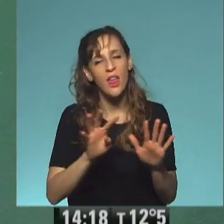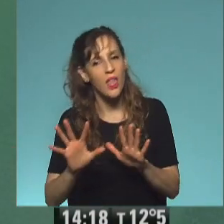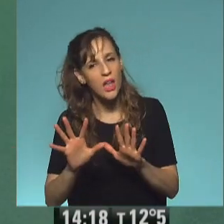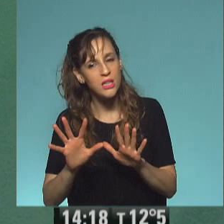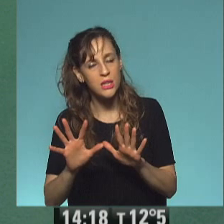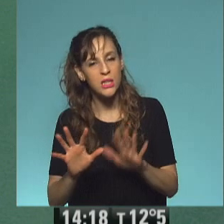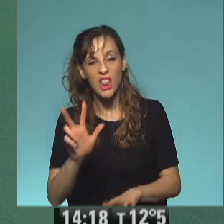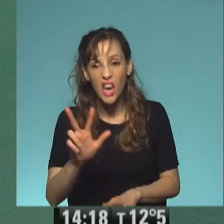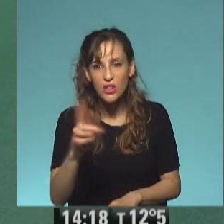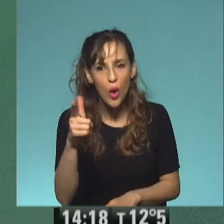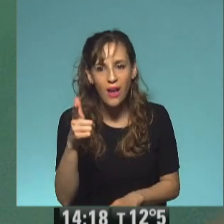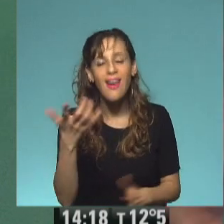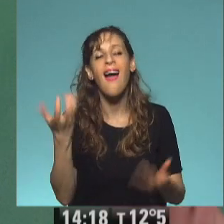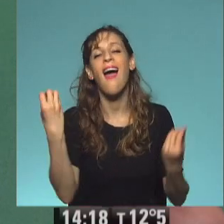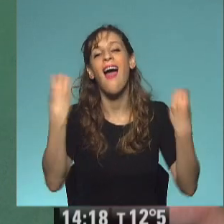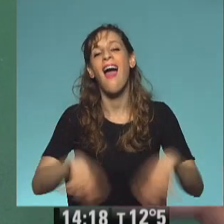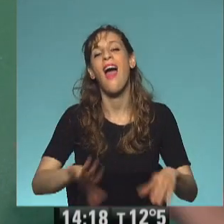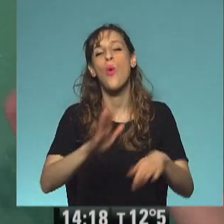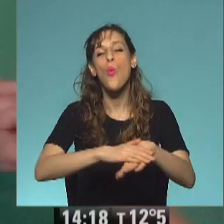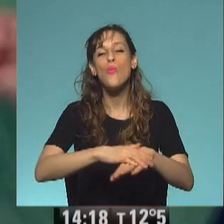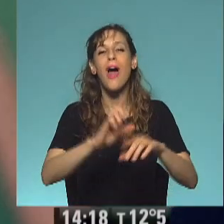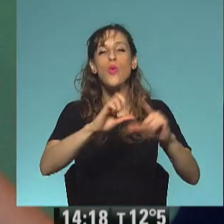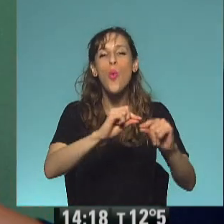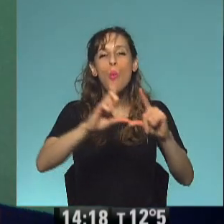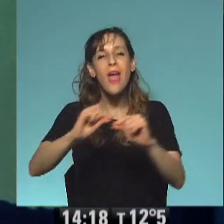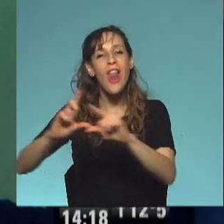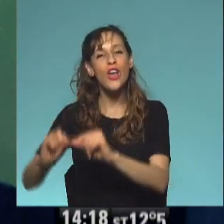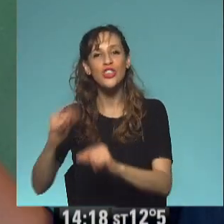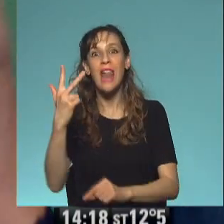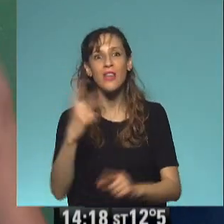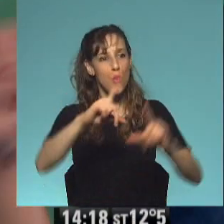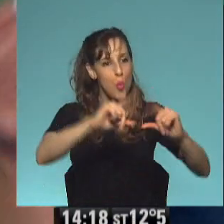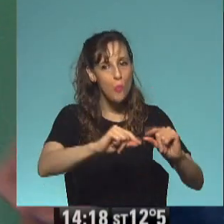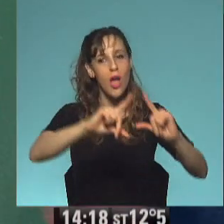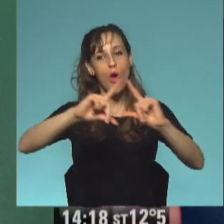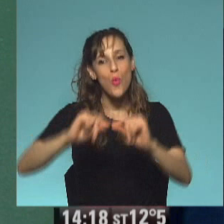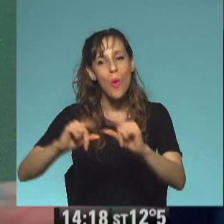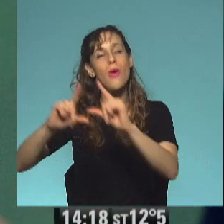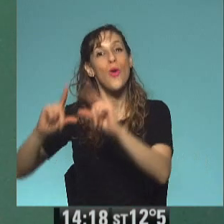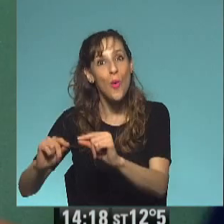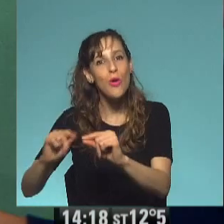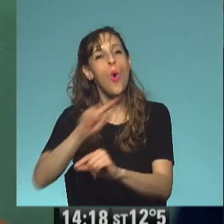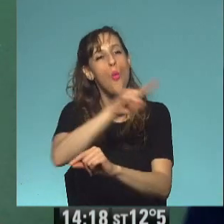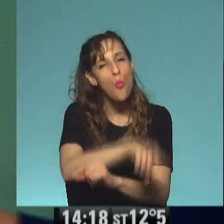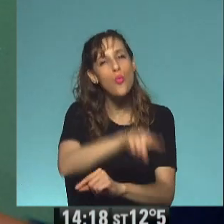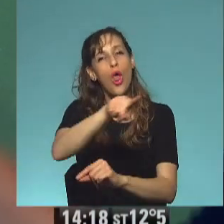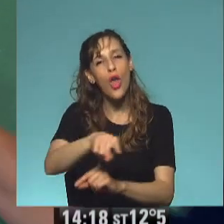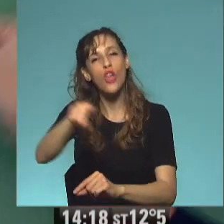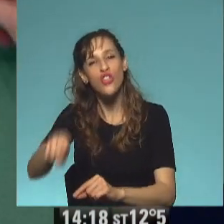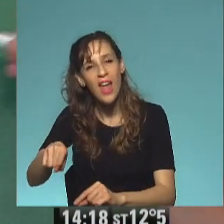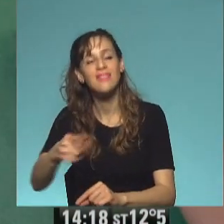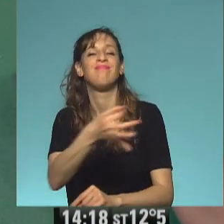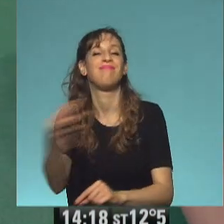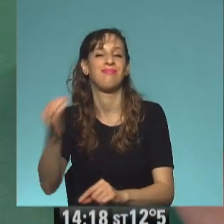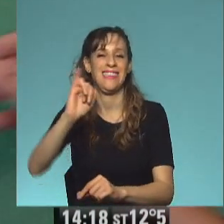números. Entonces son 3 lugares. Bien, entonces lo que hizo acá, es lo que hay que hacer acá para saber cuál es la respuesta al problema, es contar